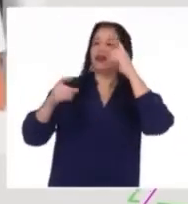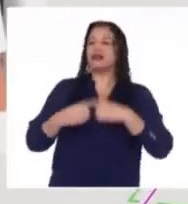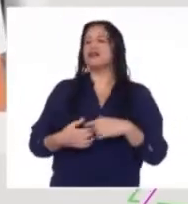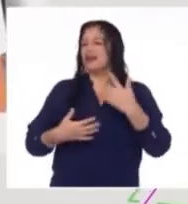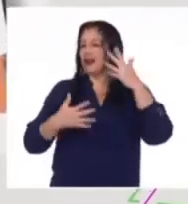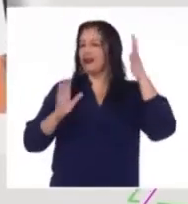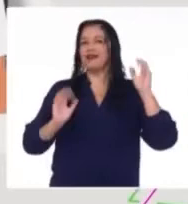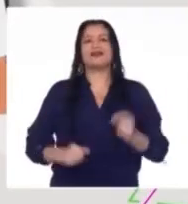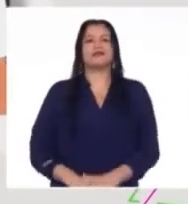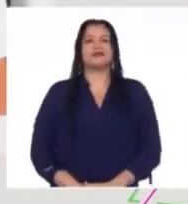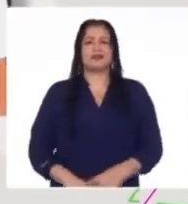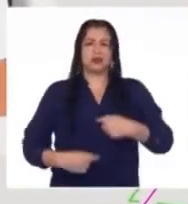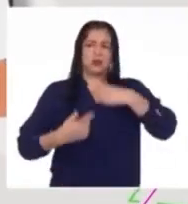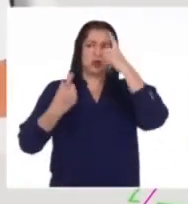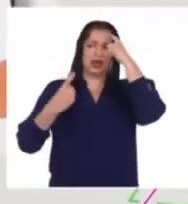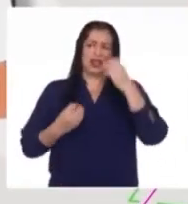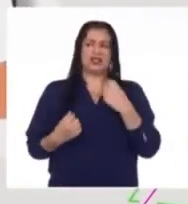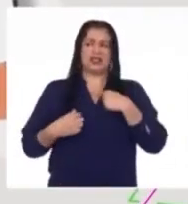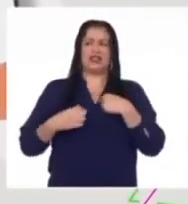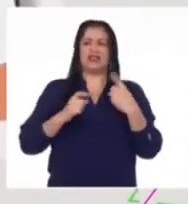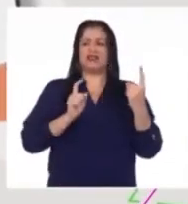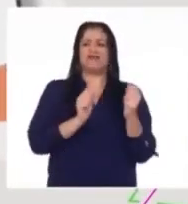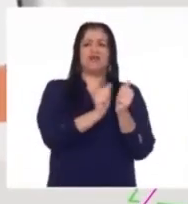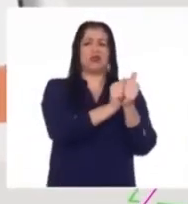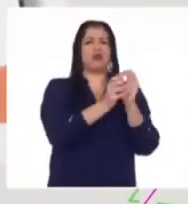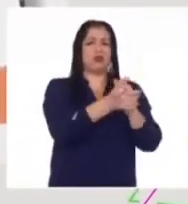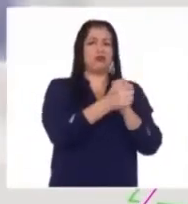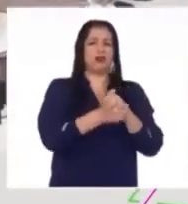fue, ya. ¿Crees que me voy a juntar con ese mono charapa?